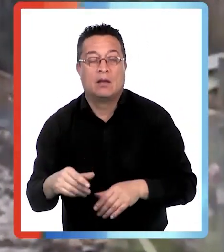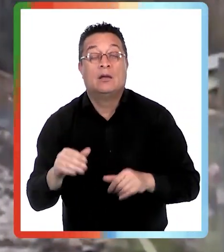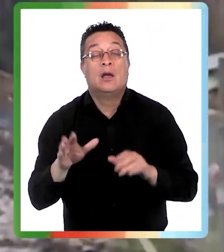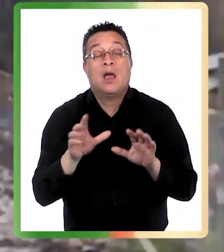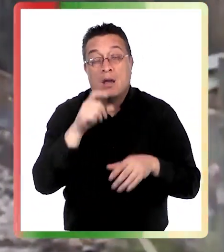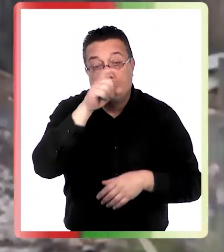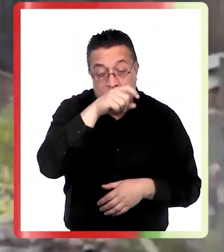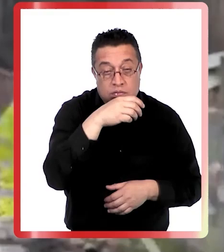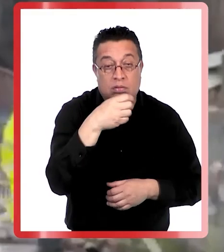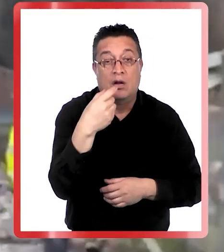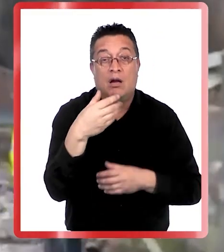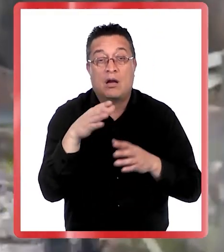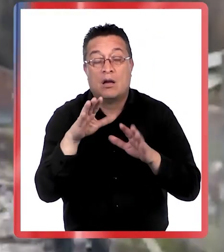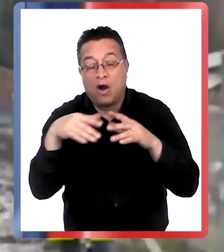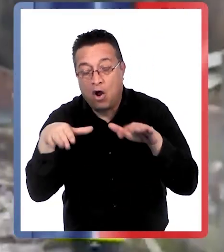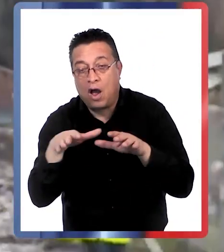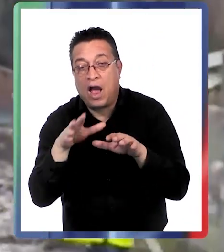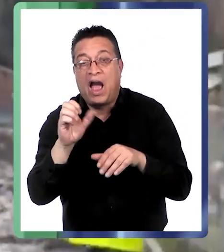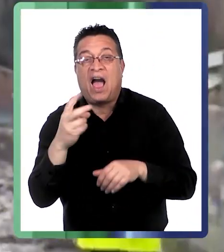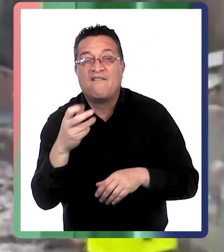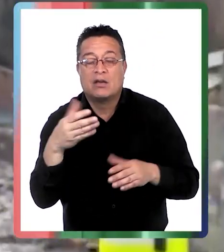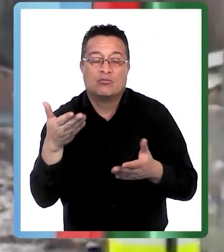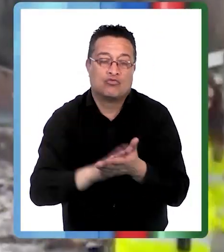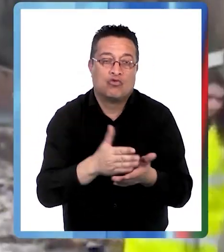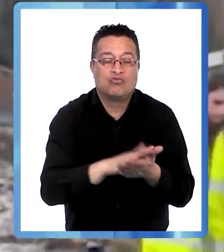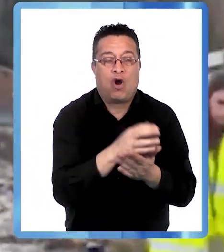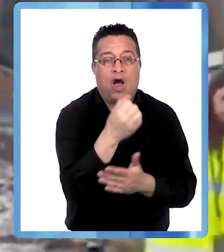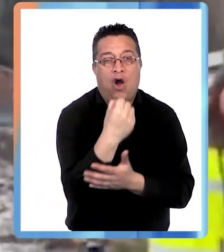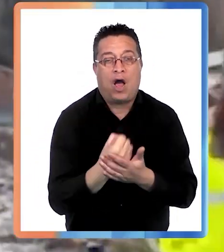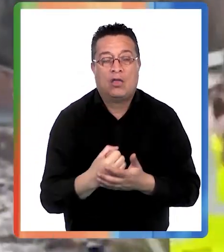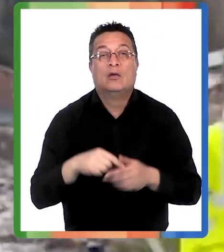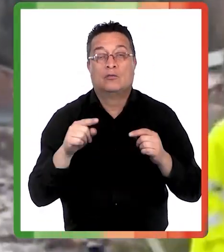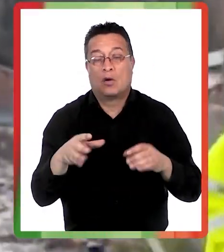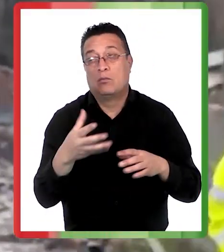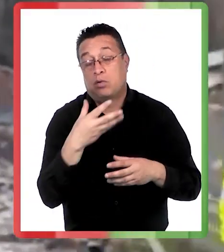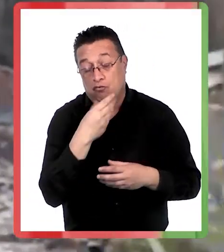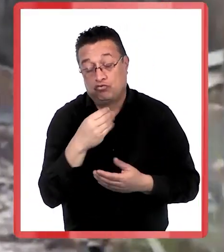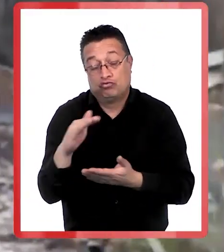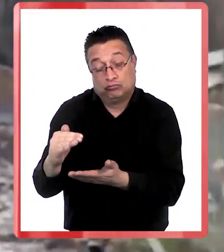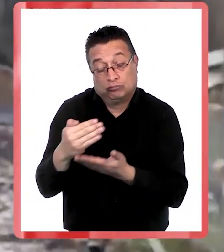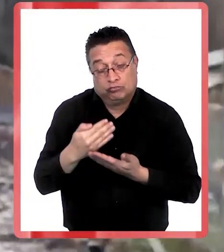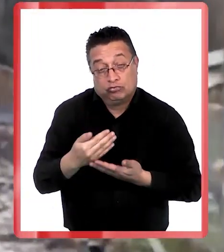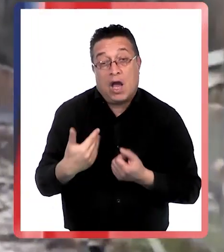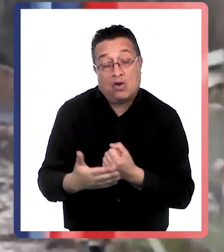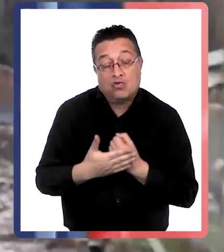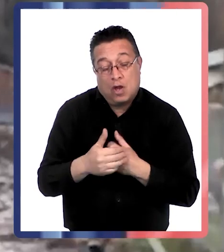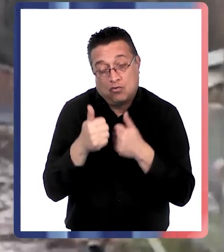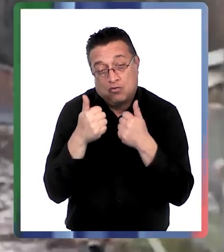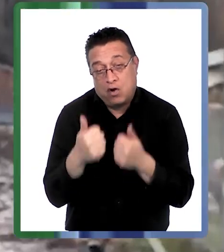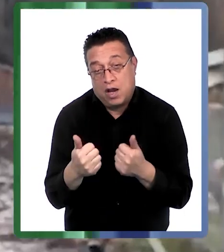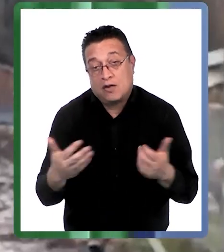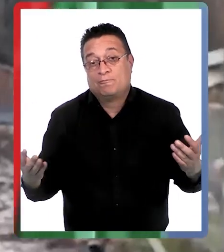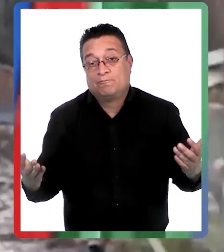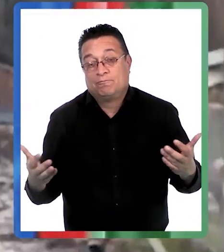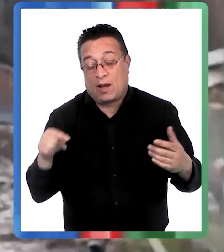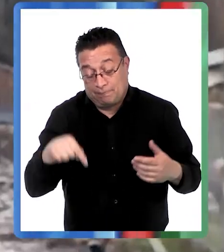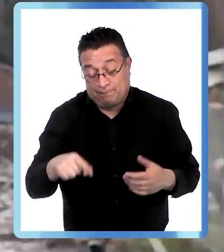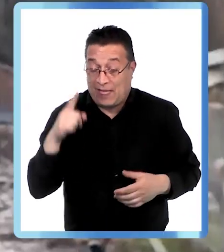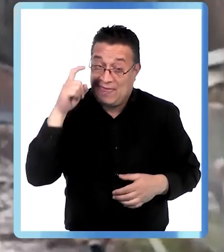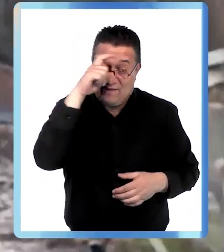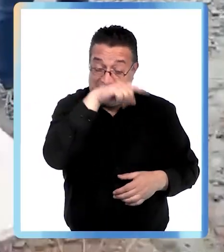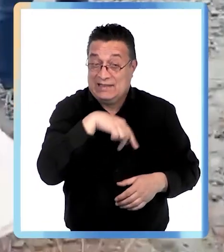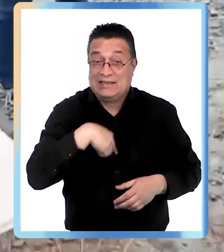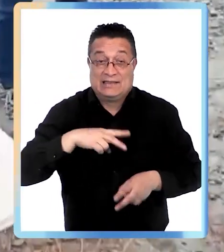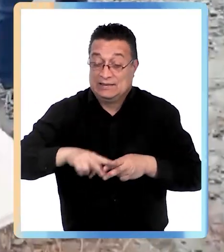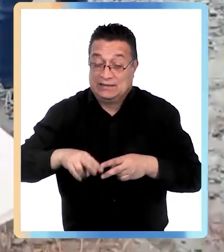que se murieron que se ahogaron estupendo en la ayudita Sería más que estupendo porque aquí está difícil la cosa